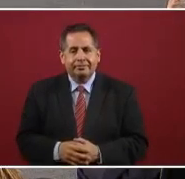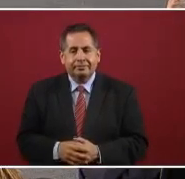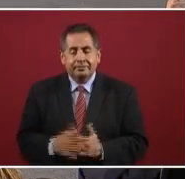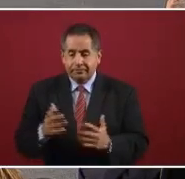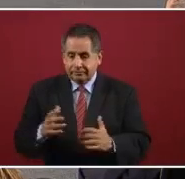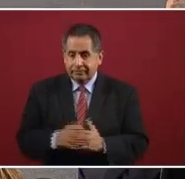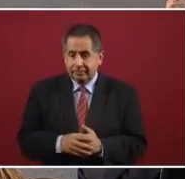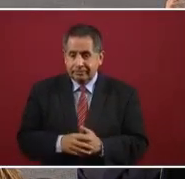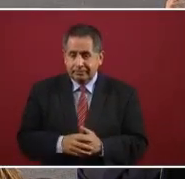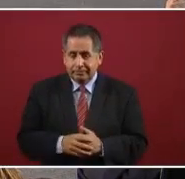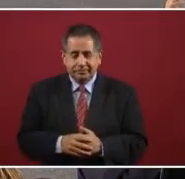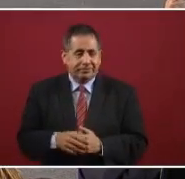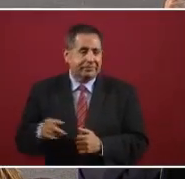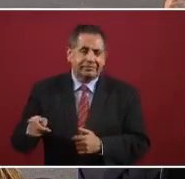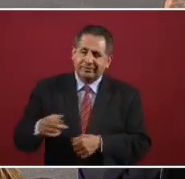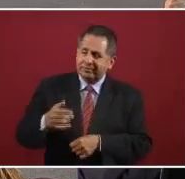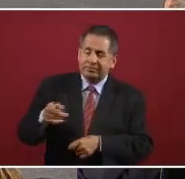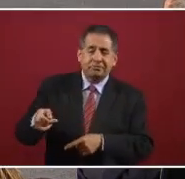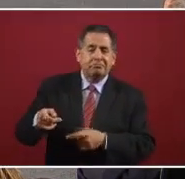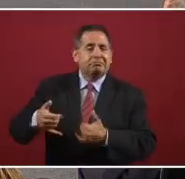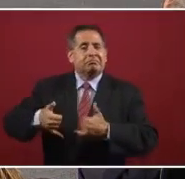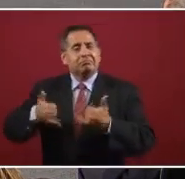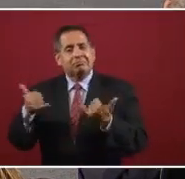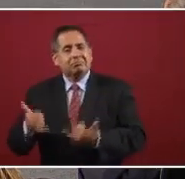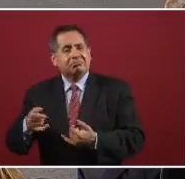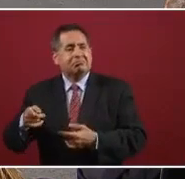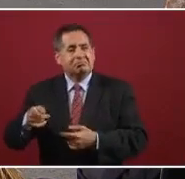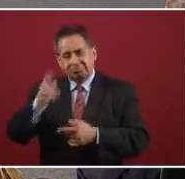Pues actos de indisciplina,